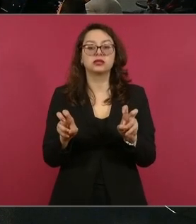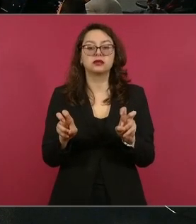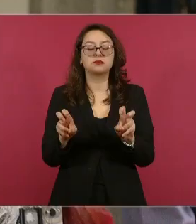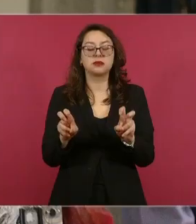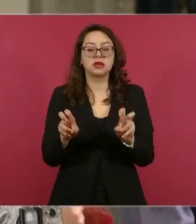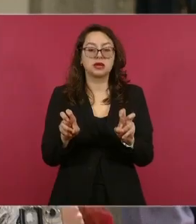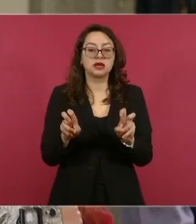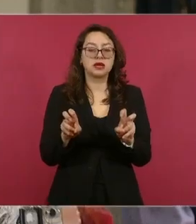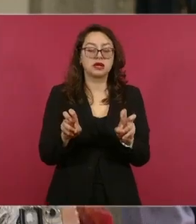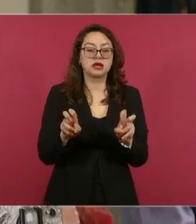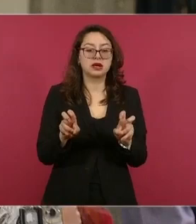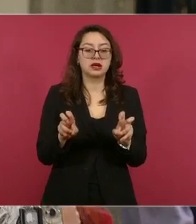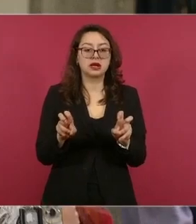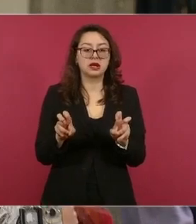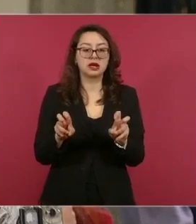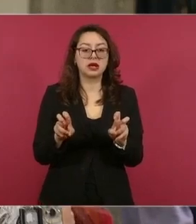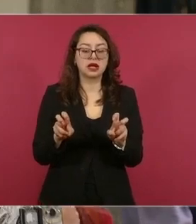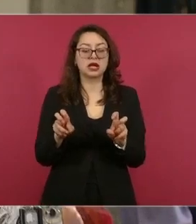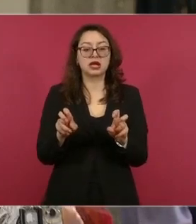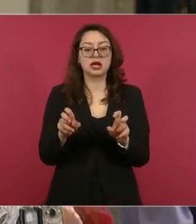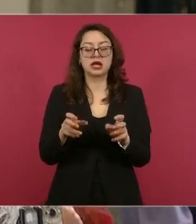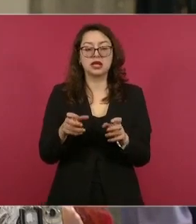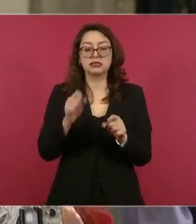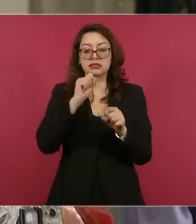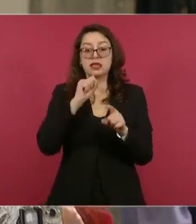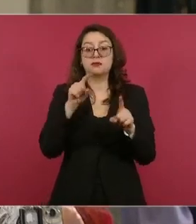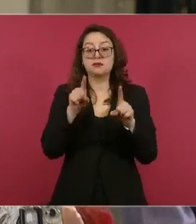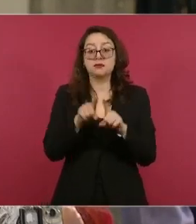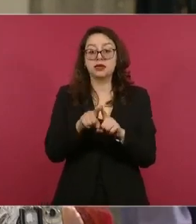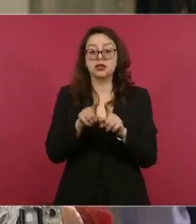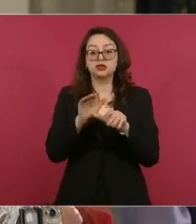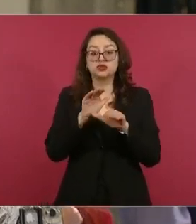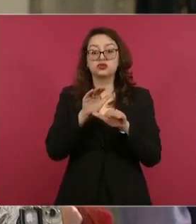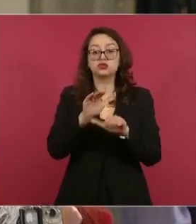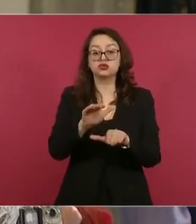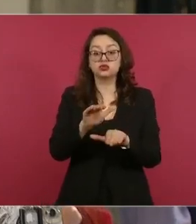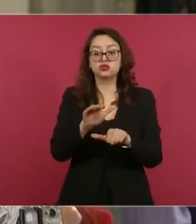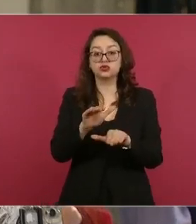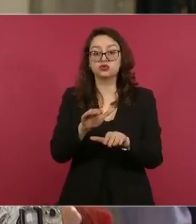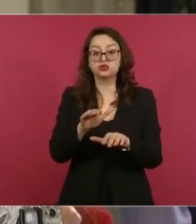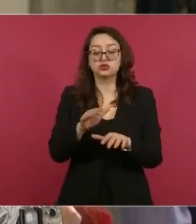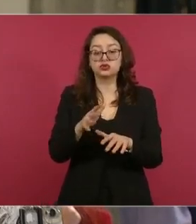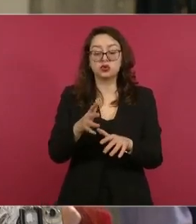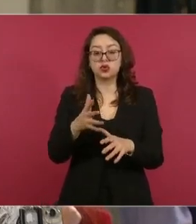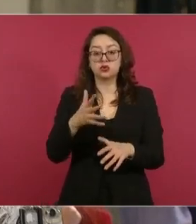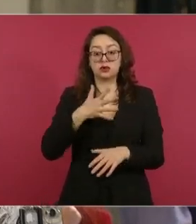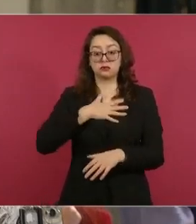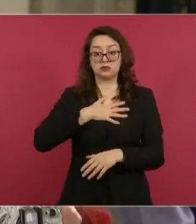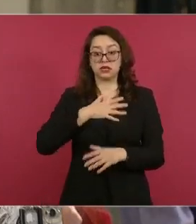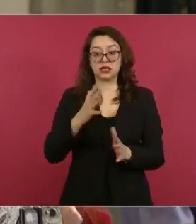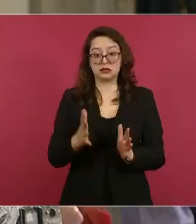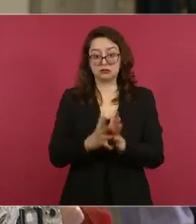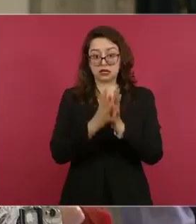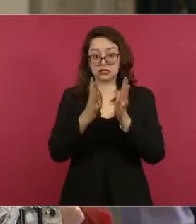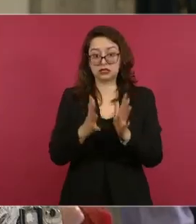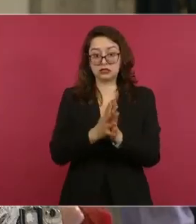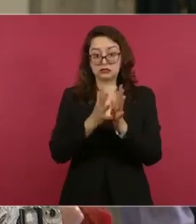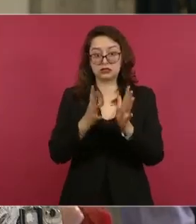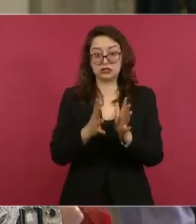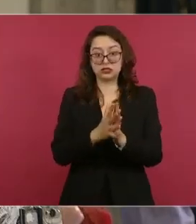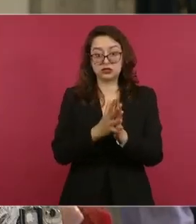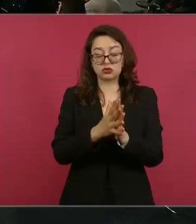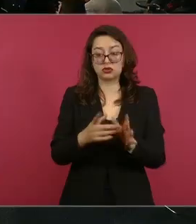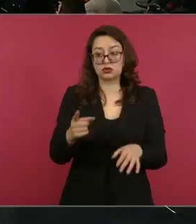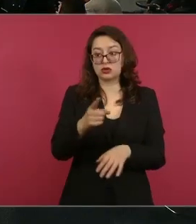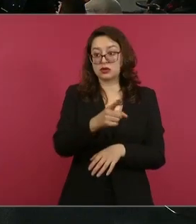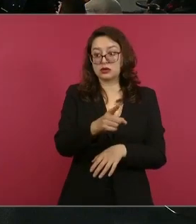comenté, le quiero decir que sí hay novedades. Y las novedades son que hay amenazas a partir de mi participación el mes pasado por parte